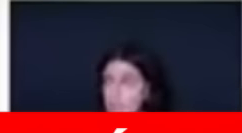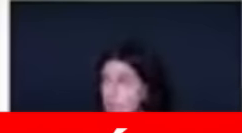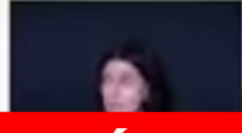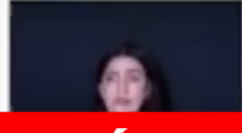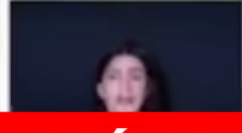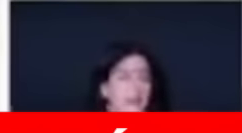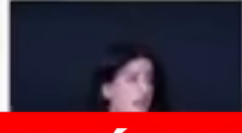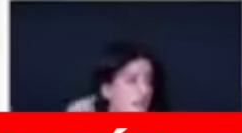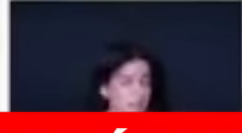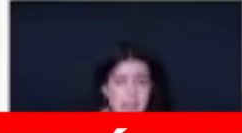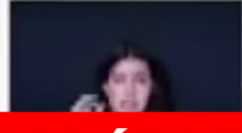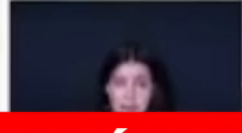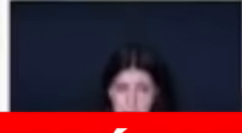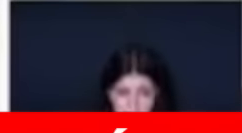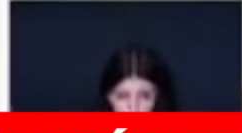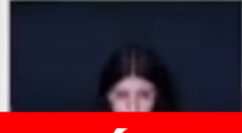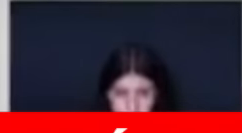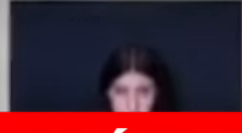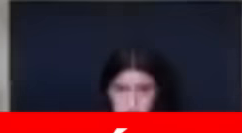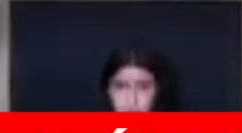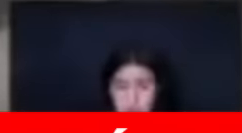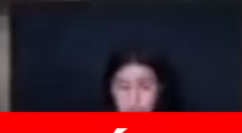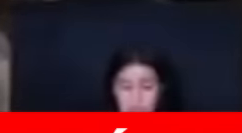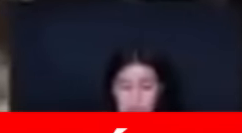siempre la defenderé.